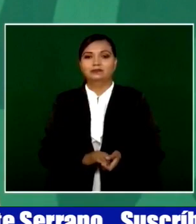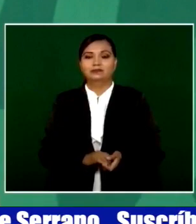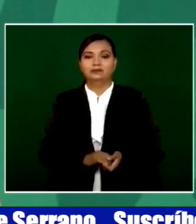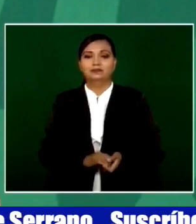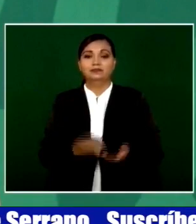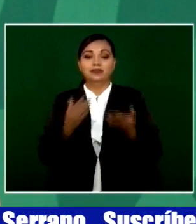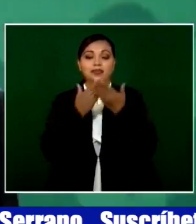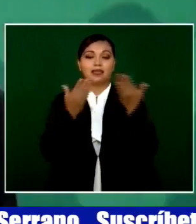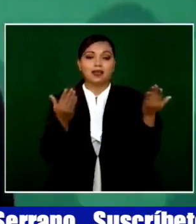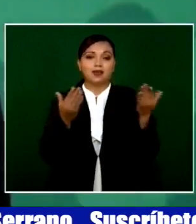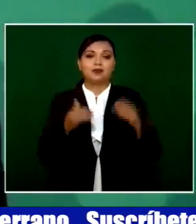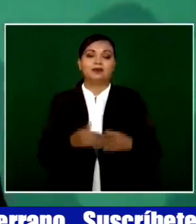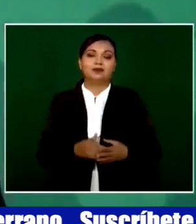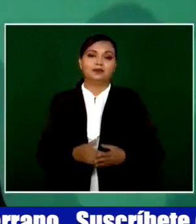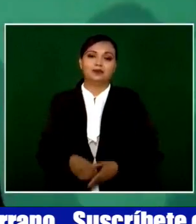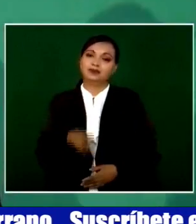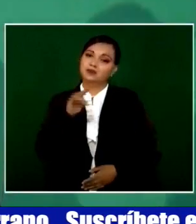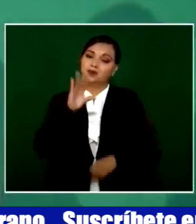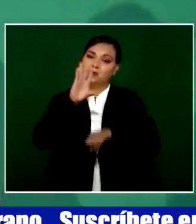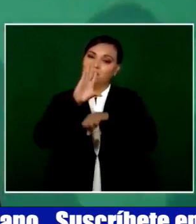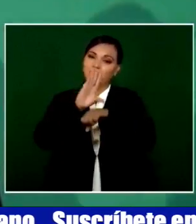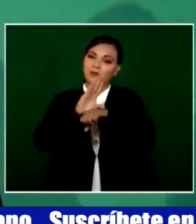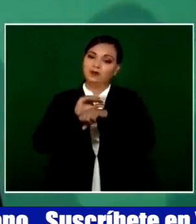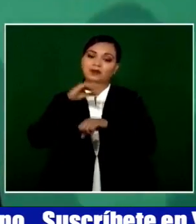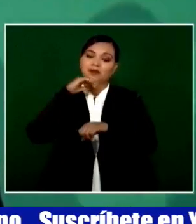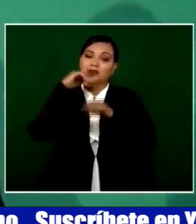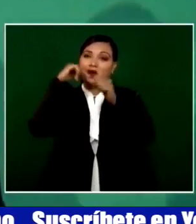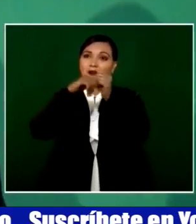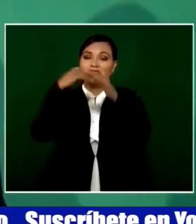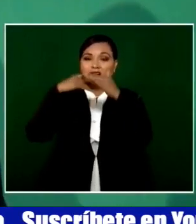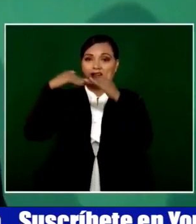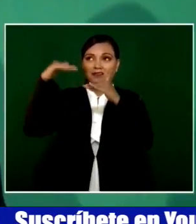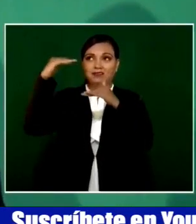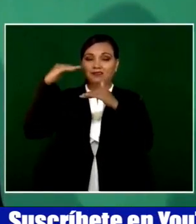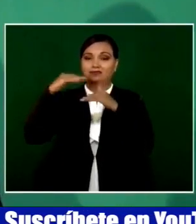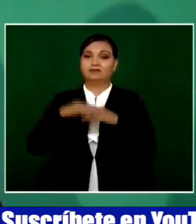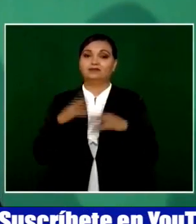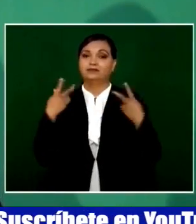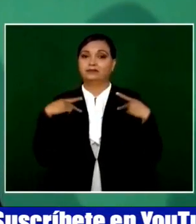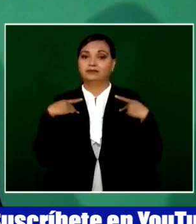que ahora que no se permite la corrupción arriba,